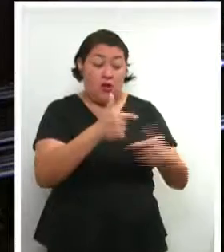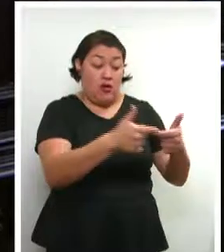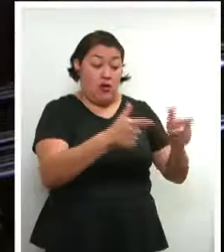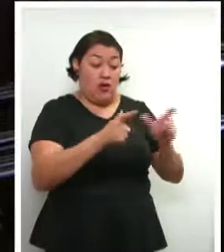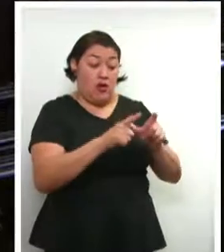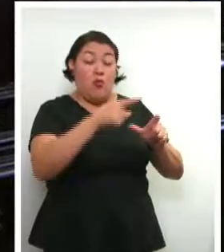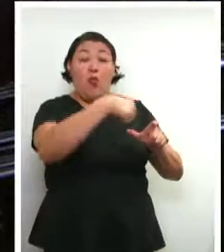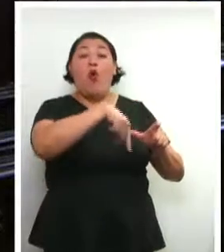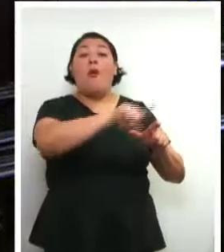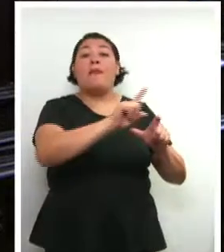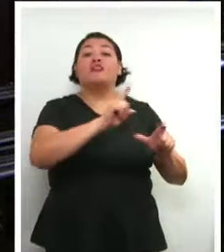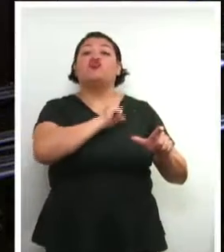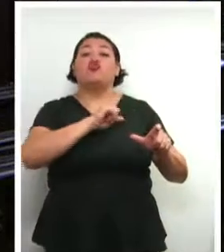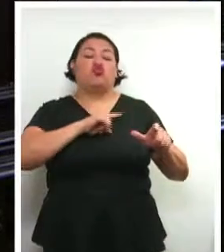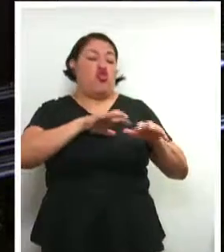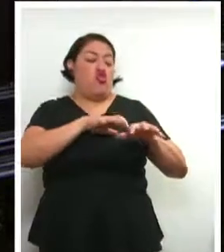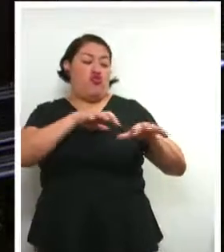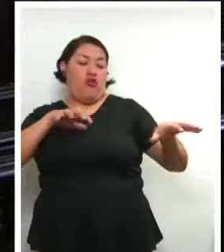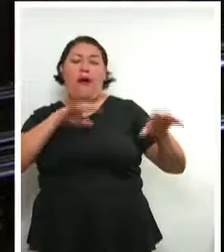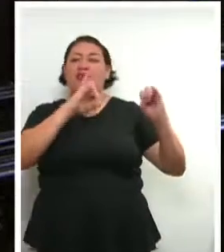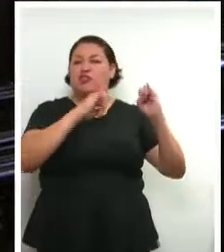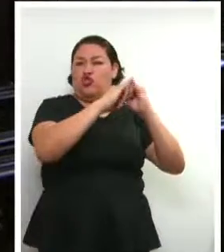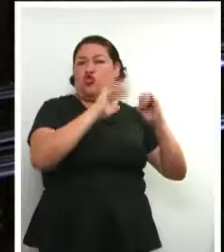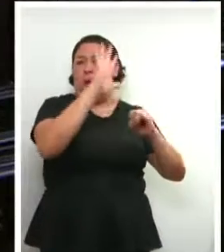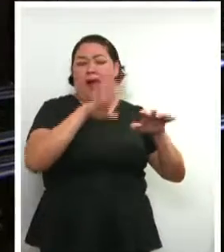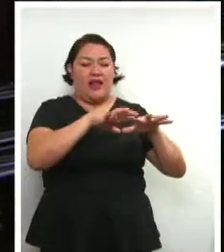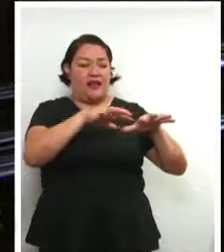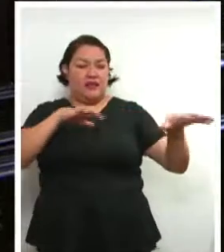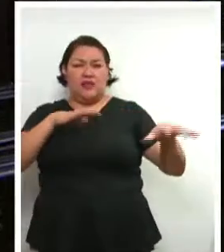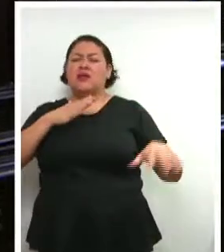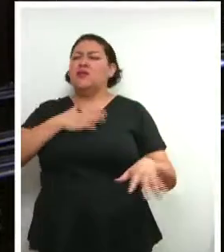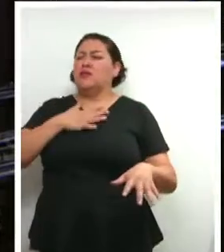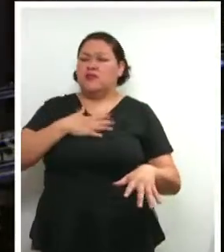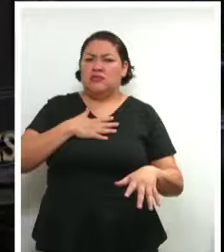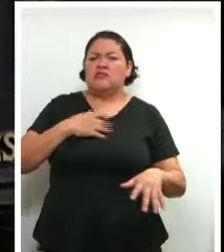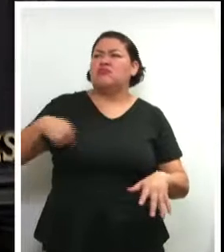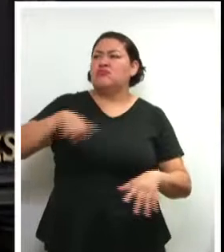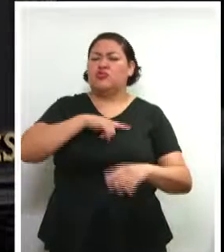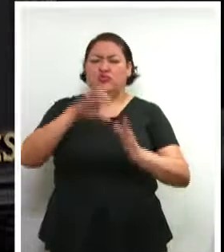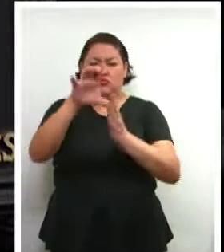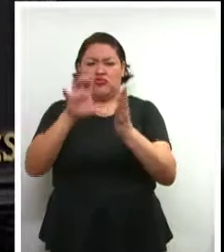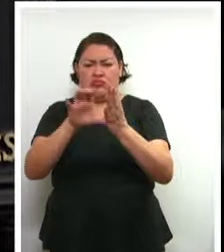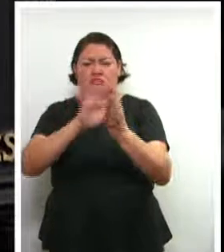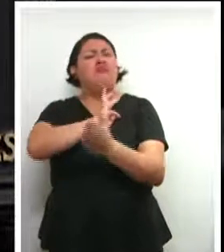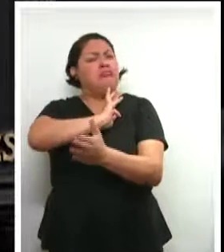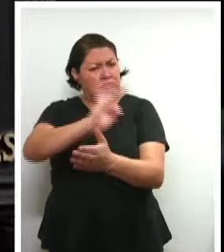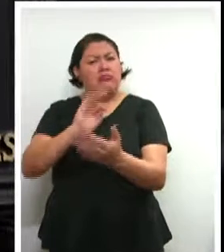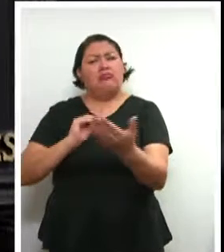en materia federal, no encuentro obstáculo para que nosotros como constituyentes podamos hacerlo.